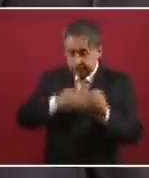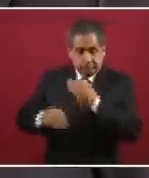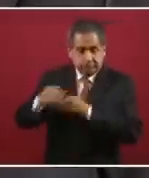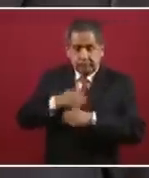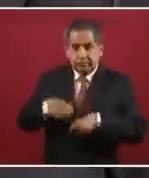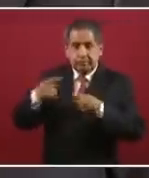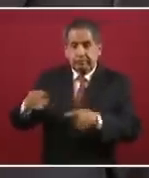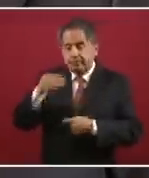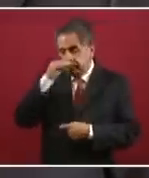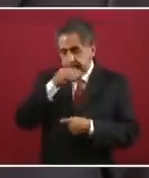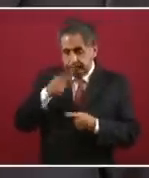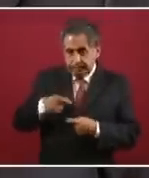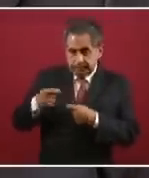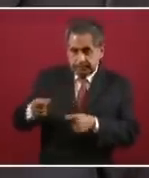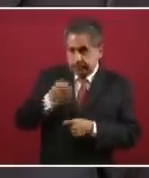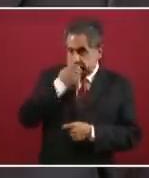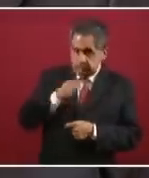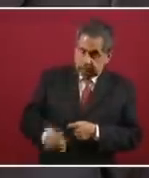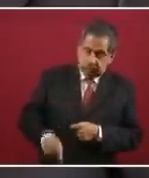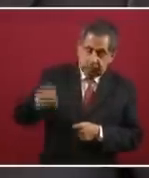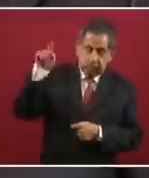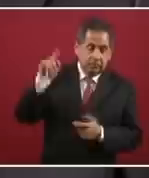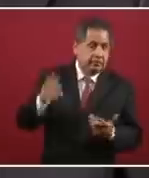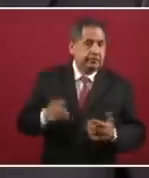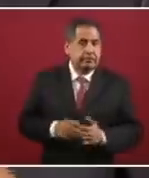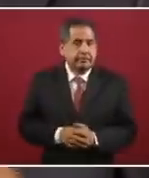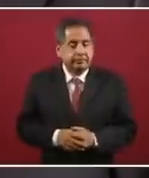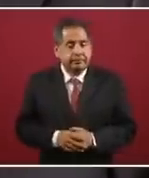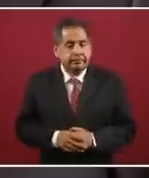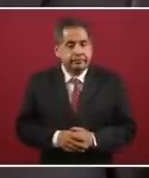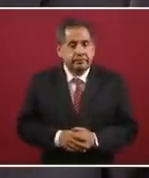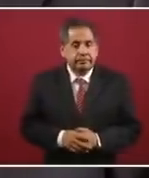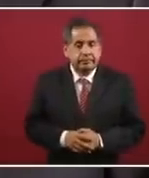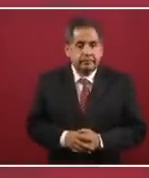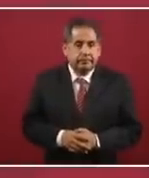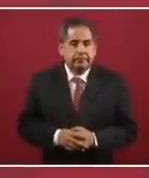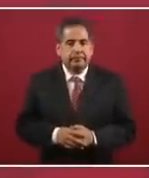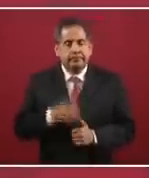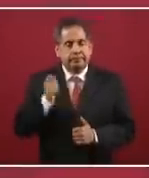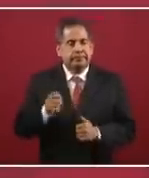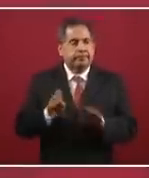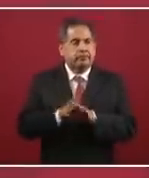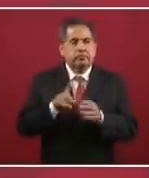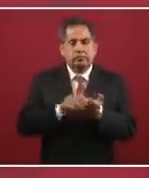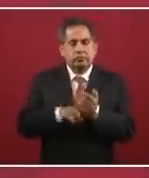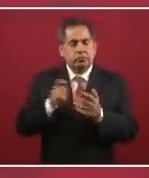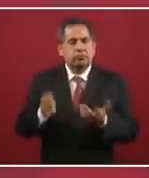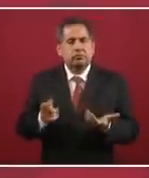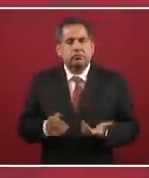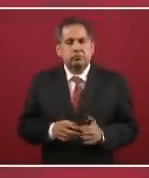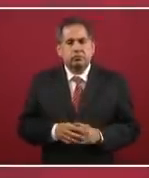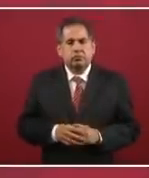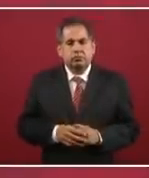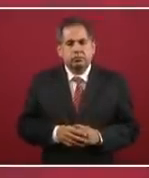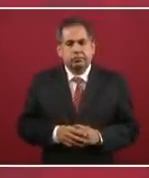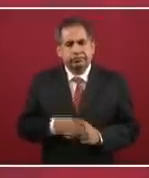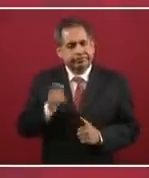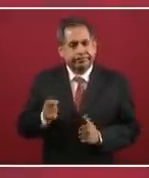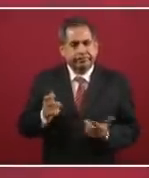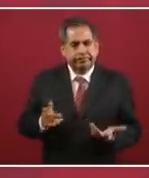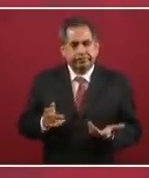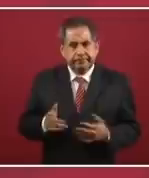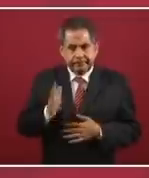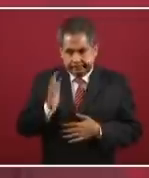niveles escolares. Entonces, es cosa de entender que